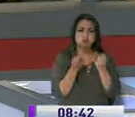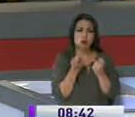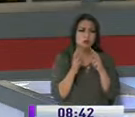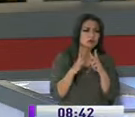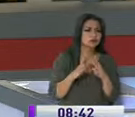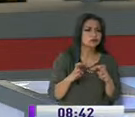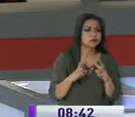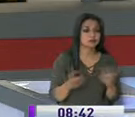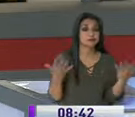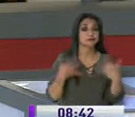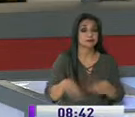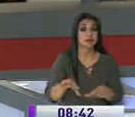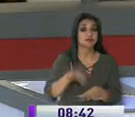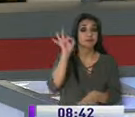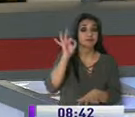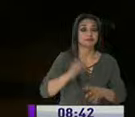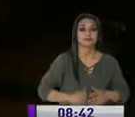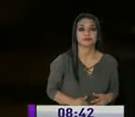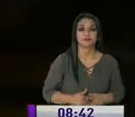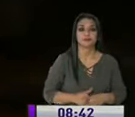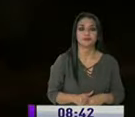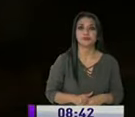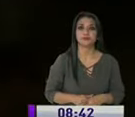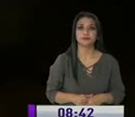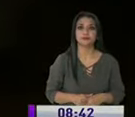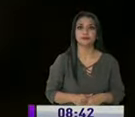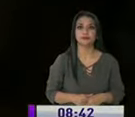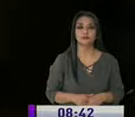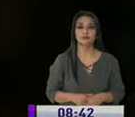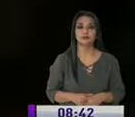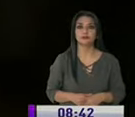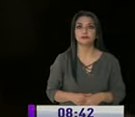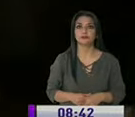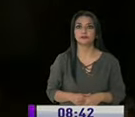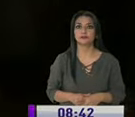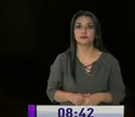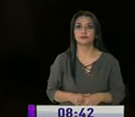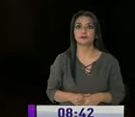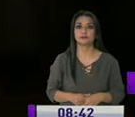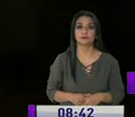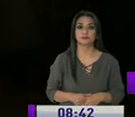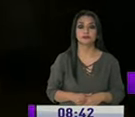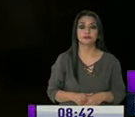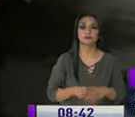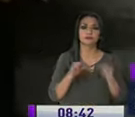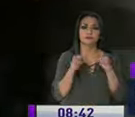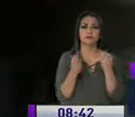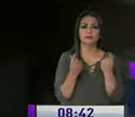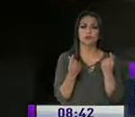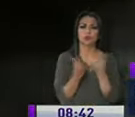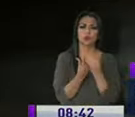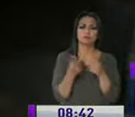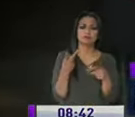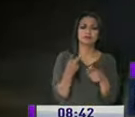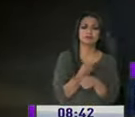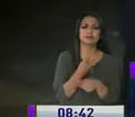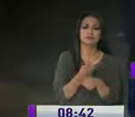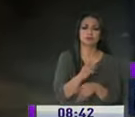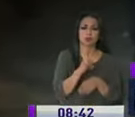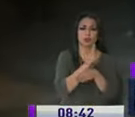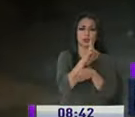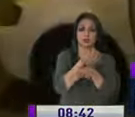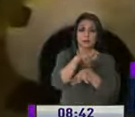la reparación. Da pena ver cómo se desperdicia tanta agua en la capital. Disfrute también del día, hay un cielo totalmente despejado en la capital,